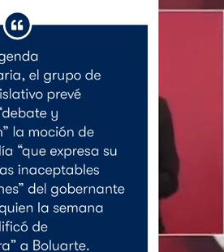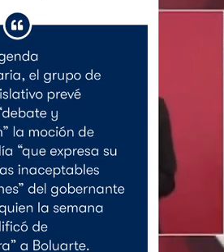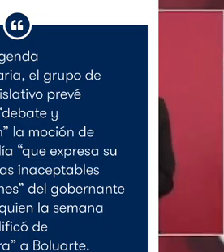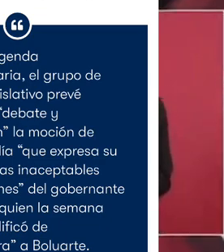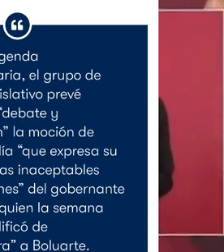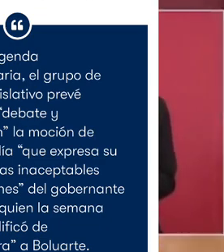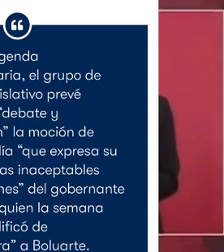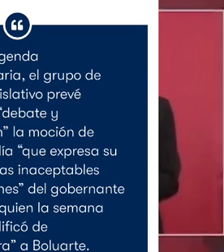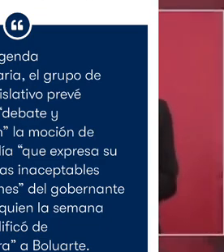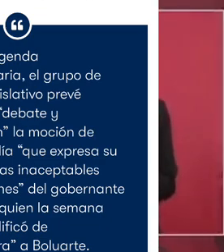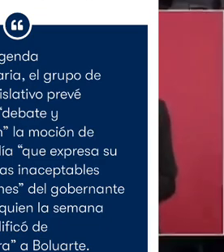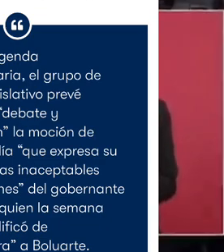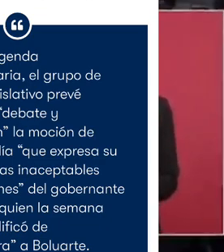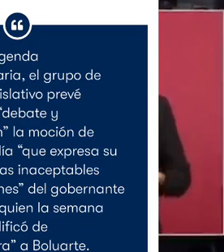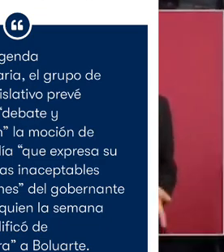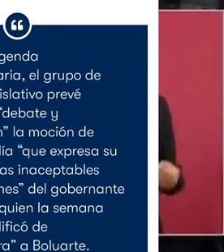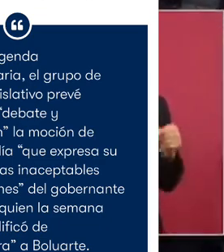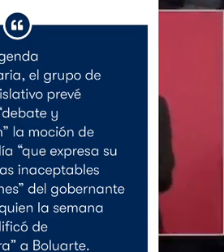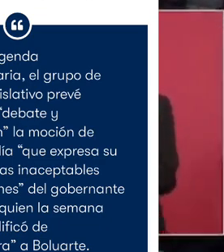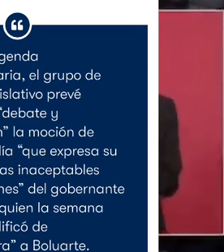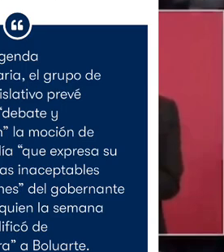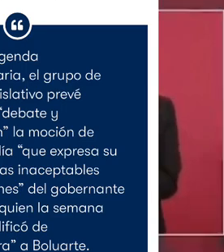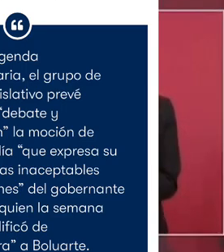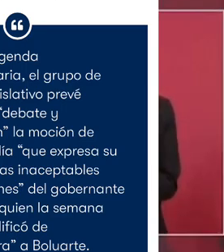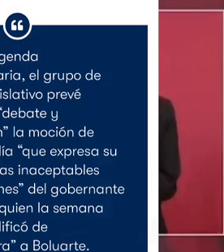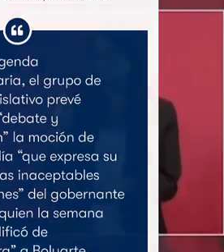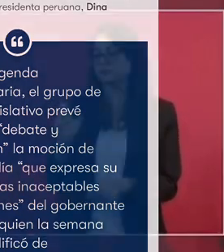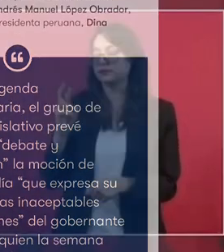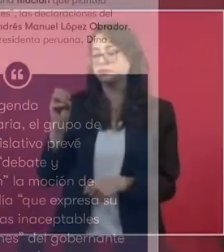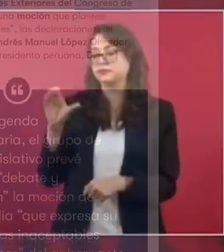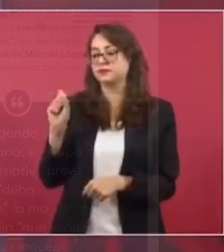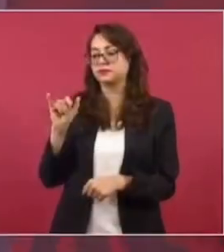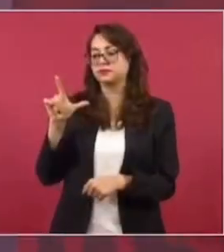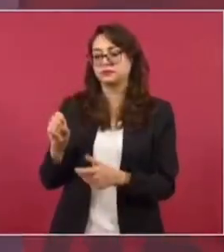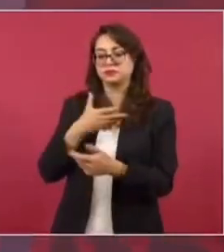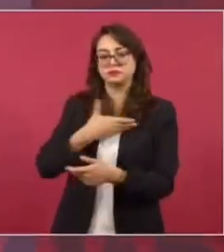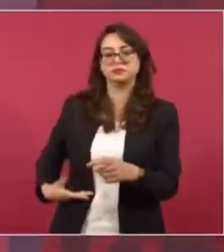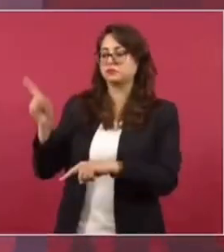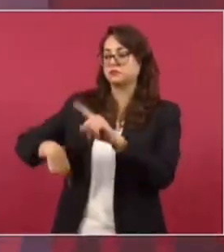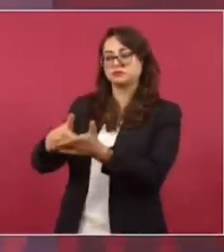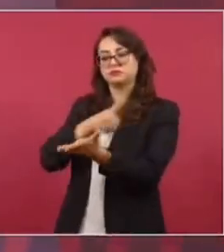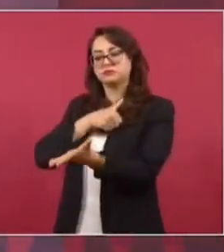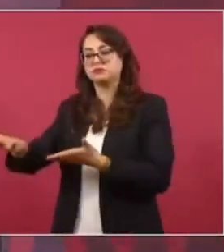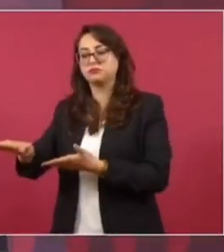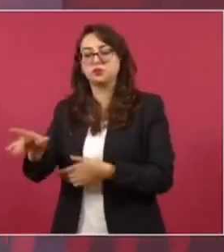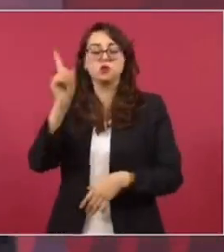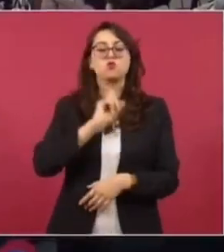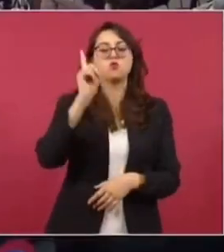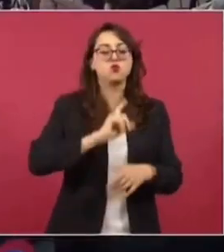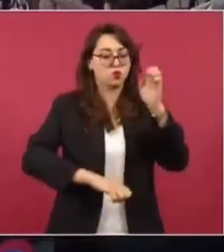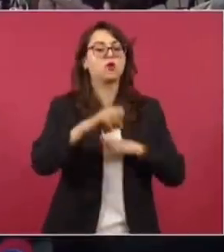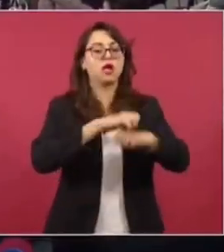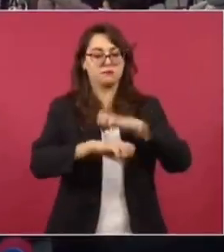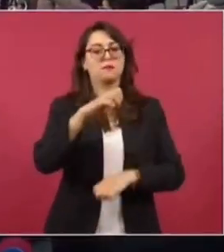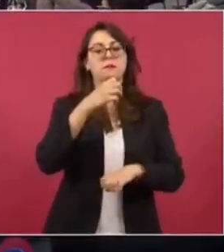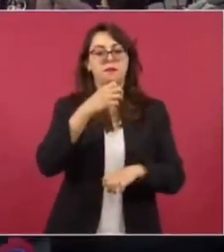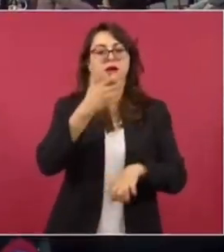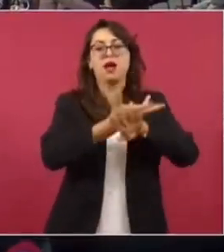se estaba dando a conocer la destitución de Pedro Castillo y ya la embajadora de Estados Unidos en Perú estaba